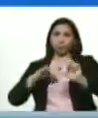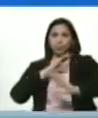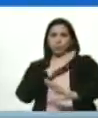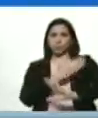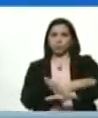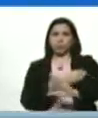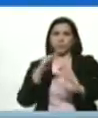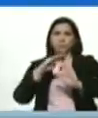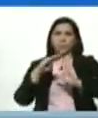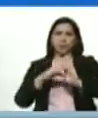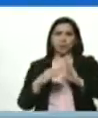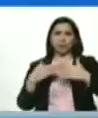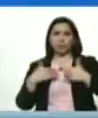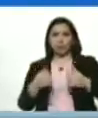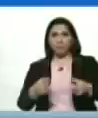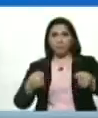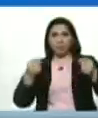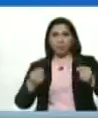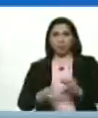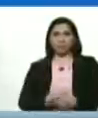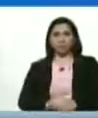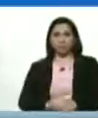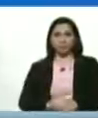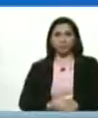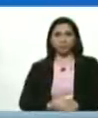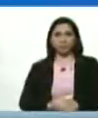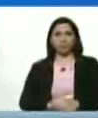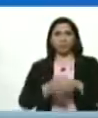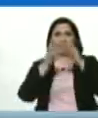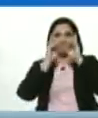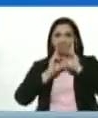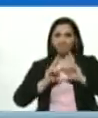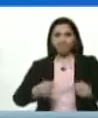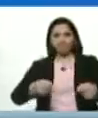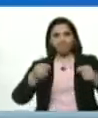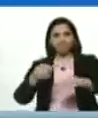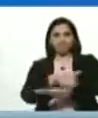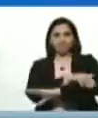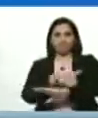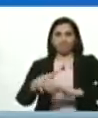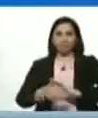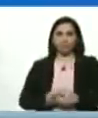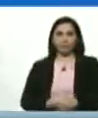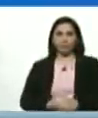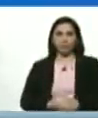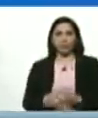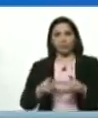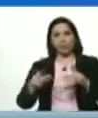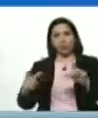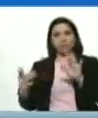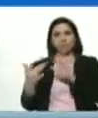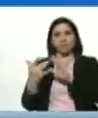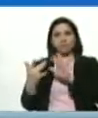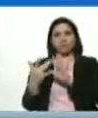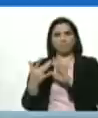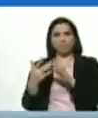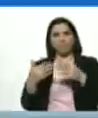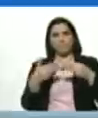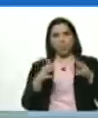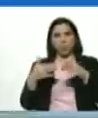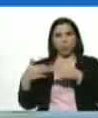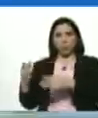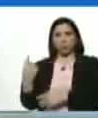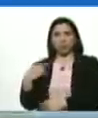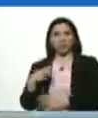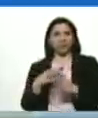en los mercados las medidas de desinfección en mercados y calles y sitios de acceso público ahí tiene